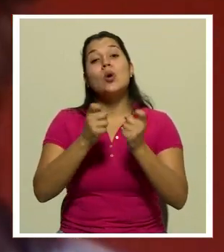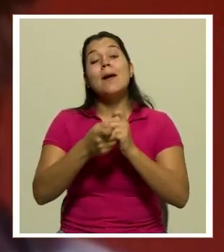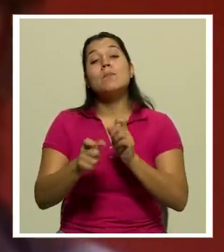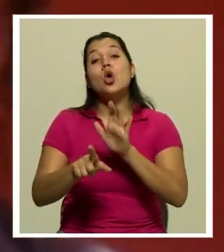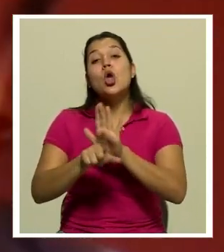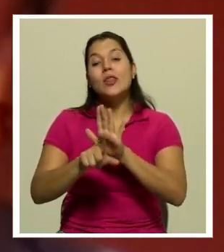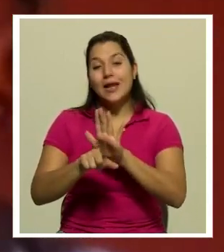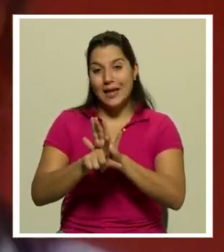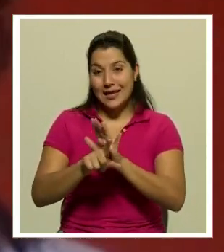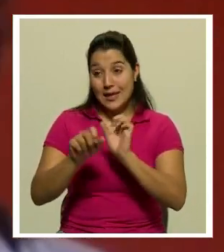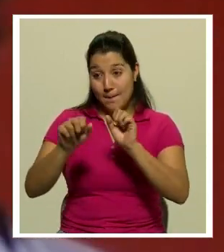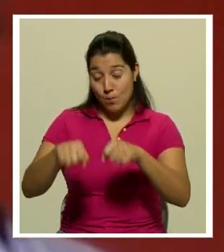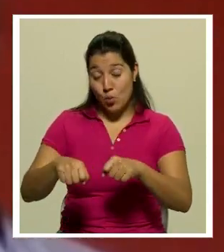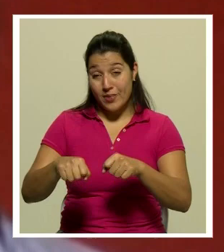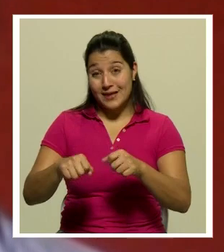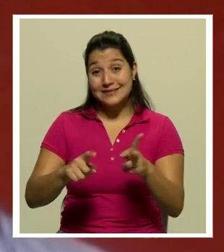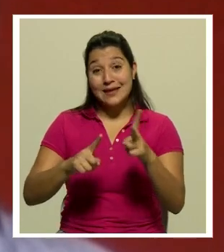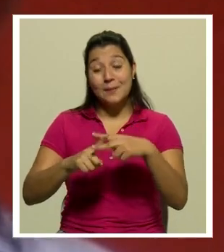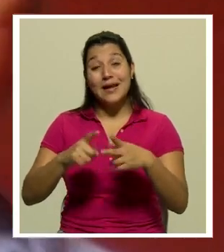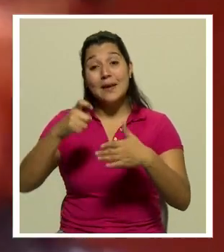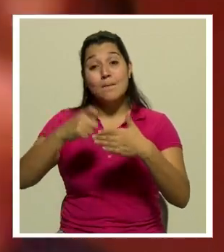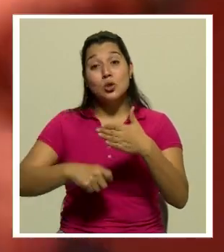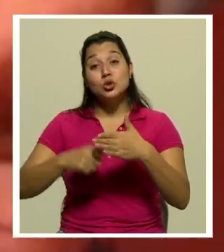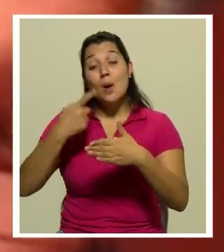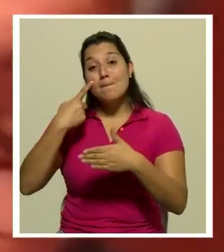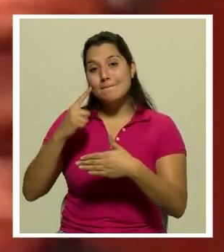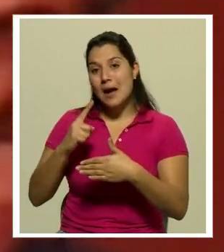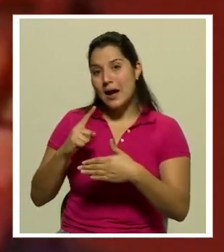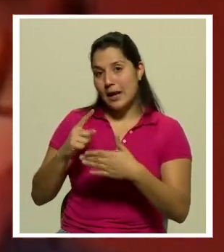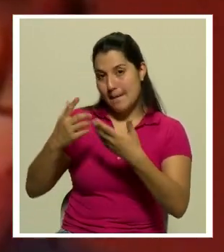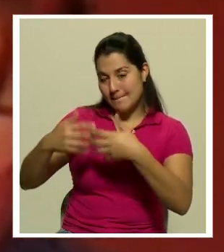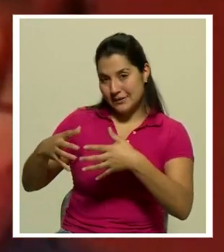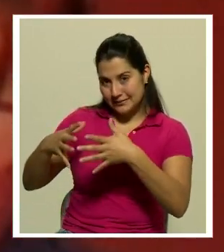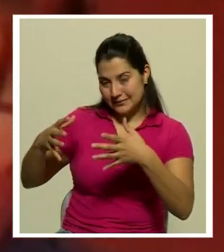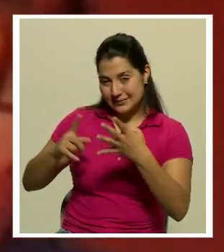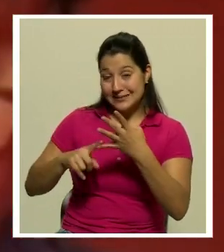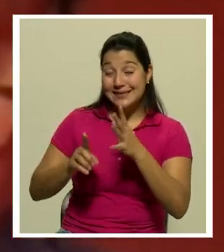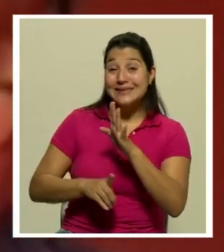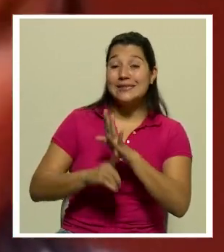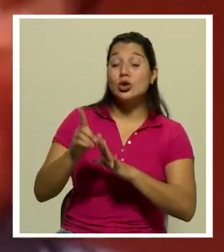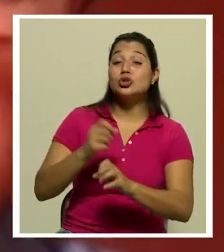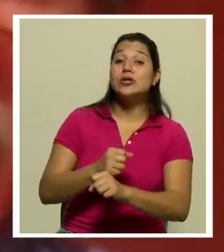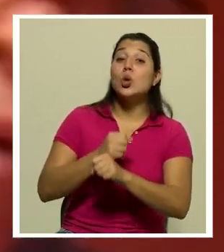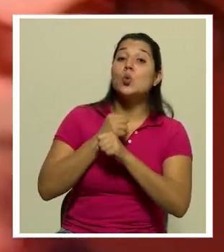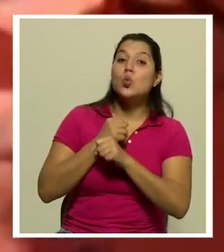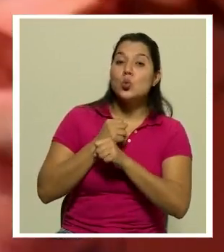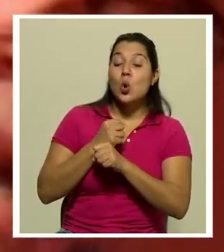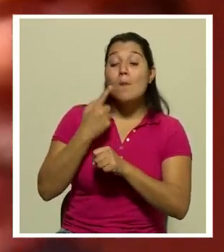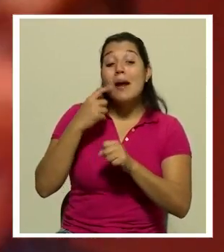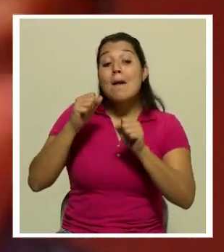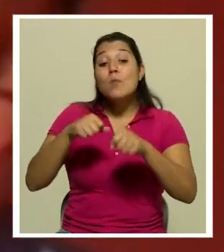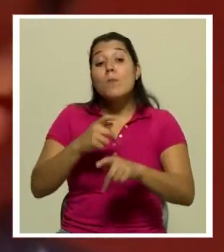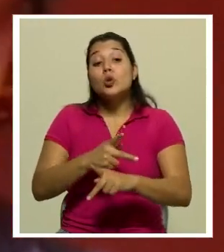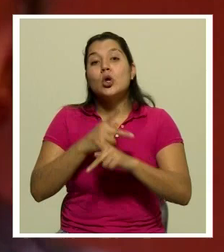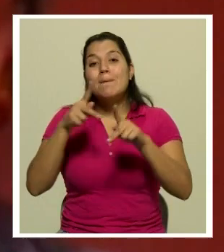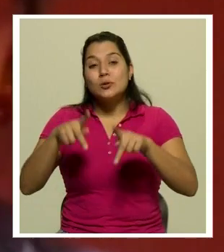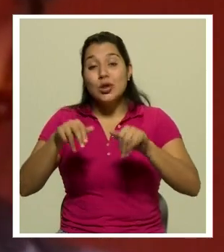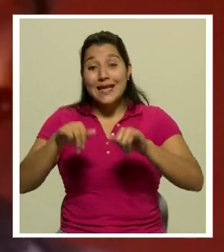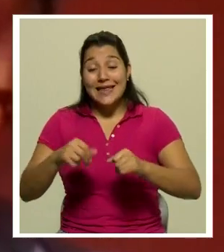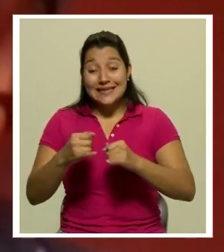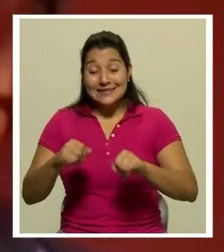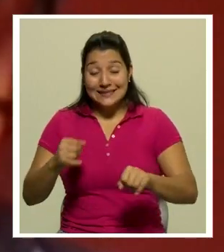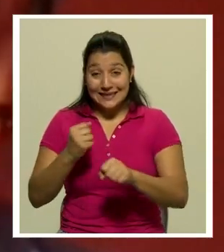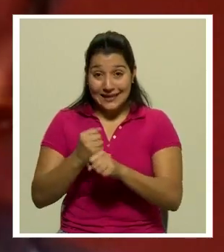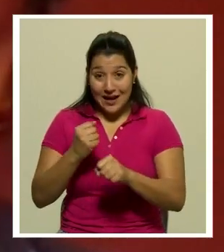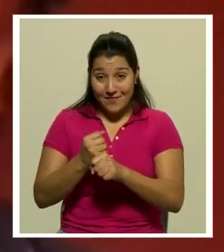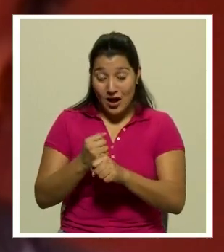transitoria que grave los capitales, desarrollar un seguro de desempleo para proteger a los trabajadores de conformidad al artículo 72 de la